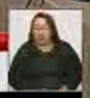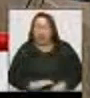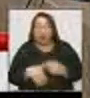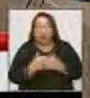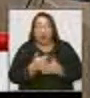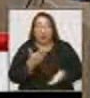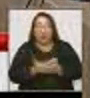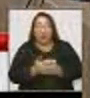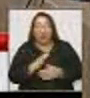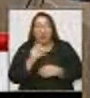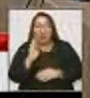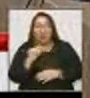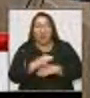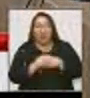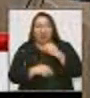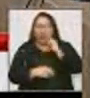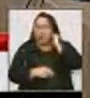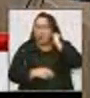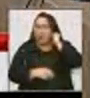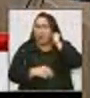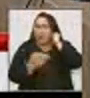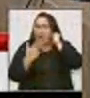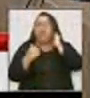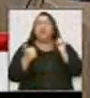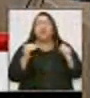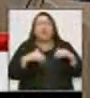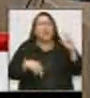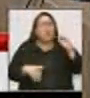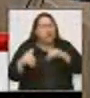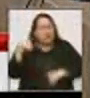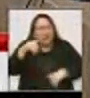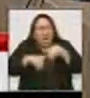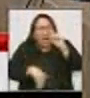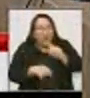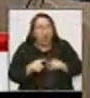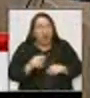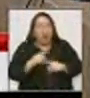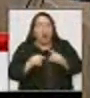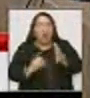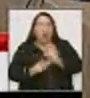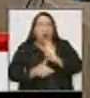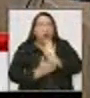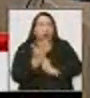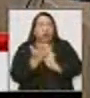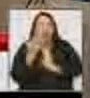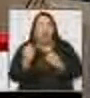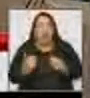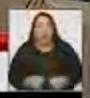no, como es en todas partes del mundo, no pueden estar sin regulación en ese tipo de acciones.